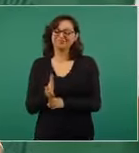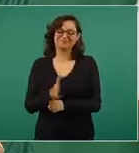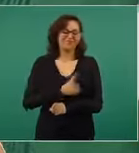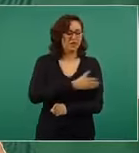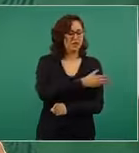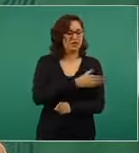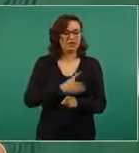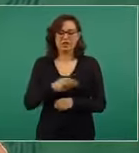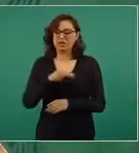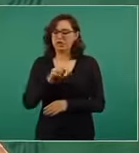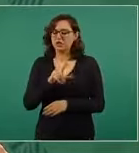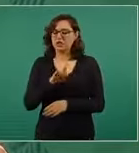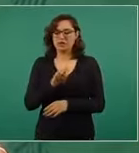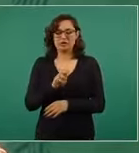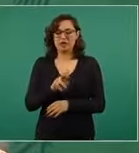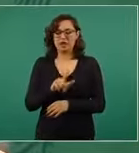neoliberal.